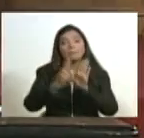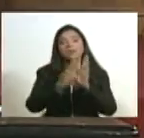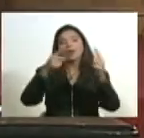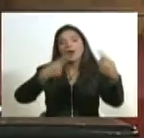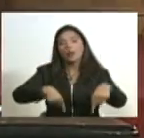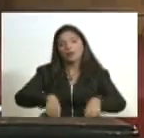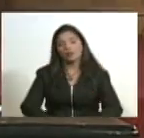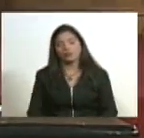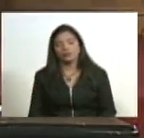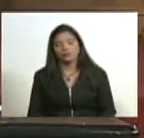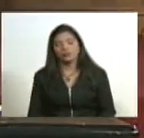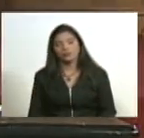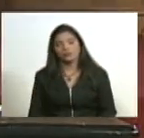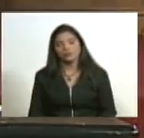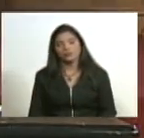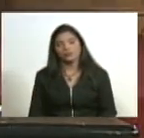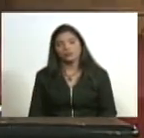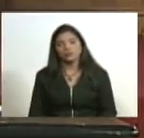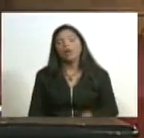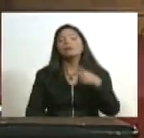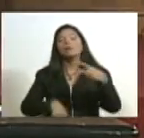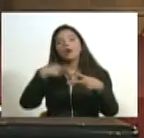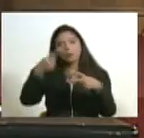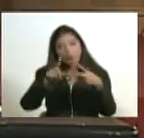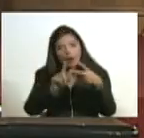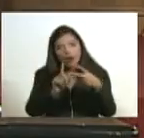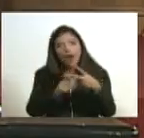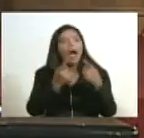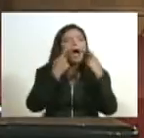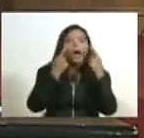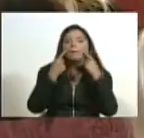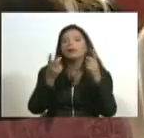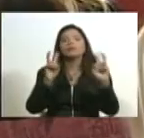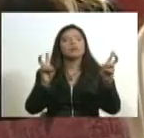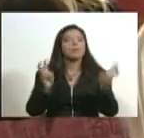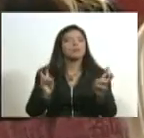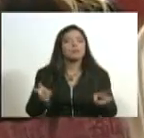acordamos. Y luego, bueno, ver todos los temas que quieran.